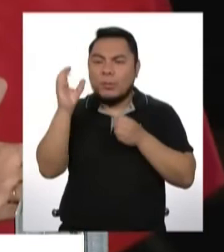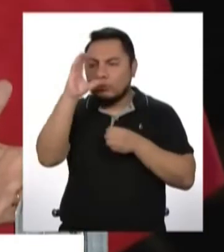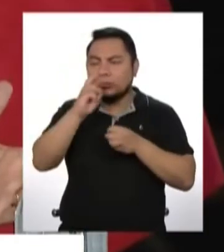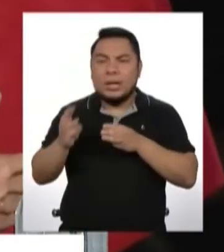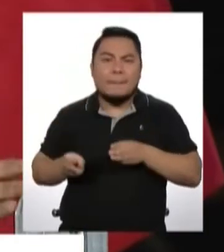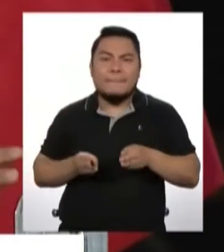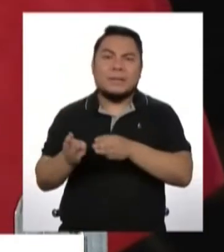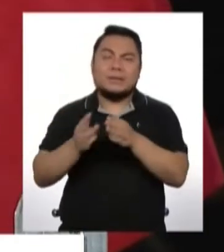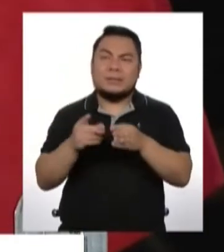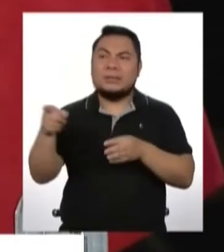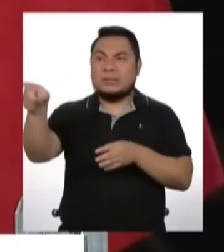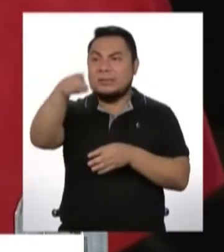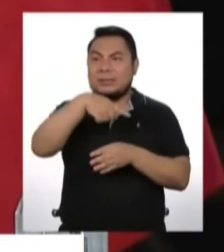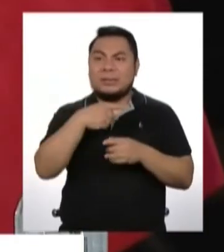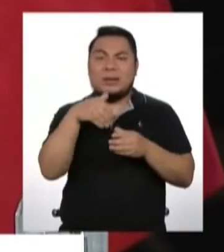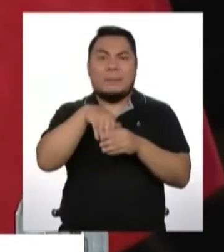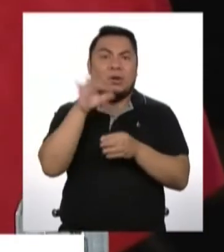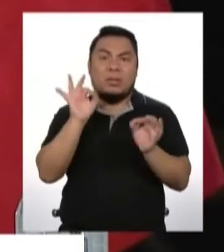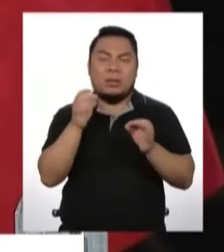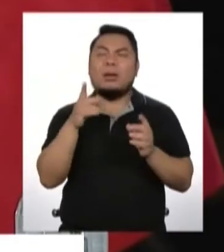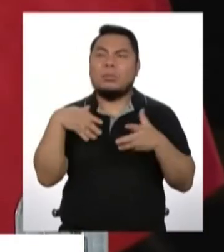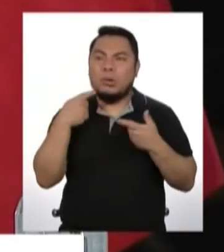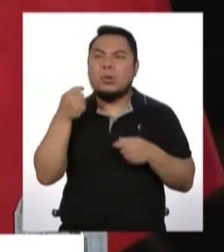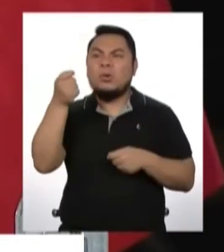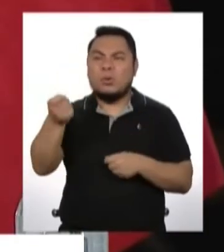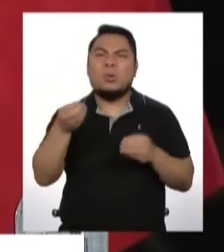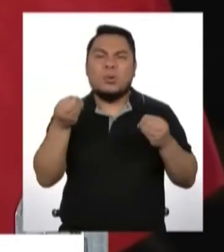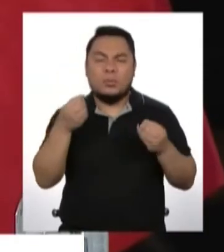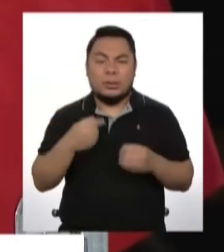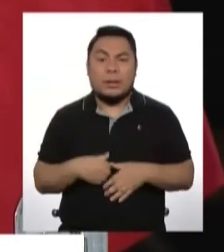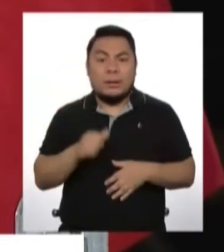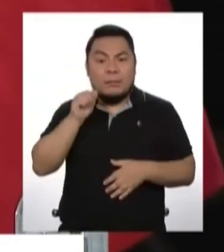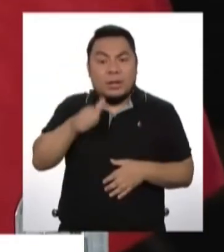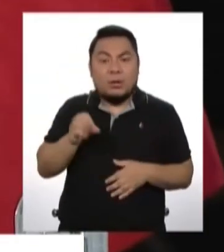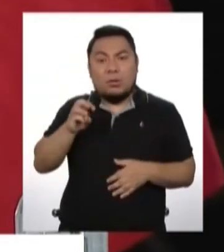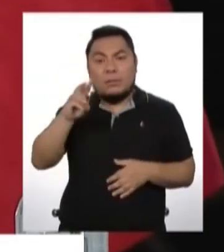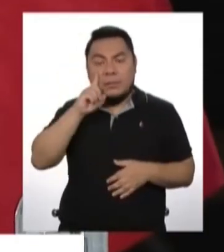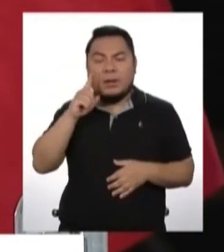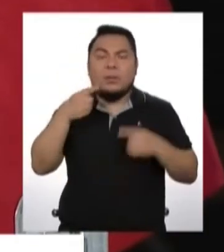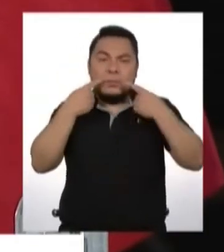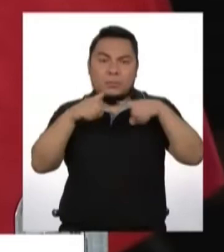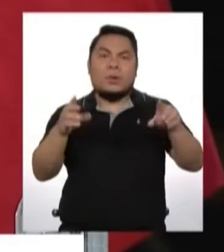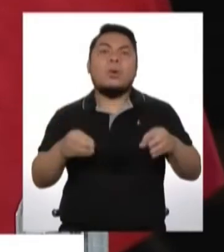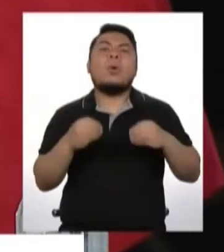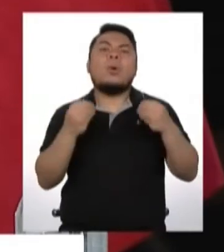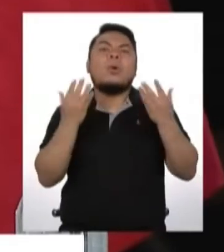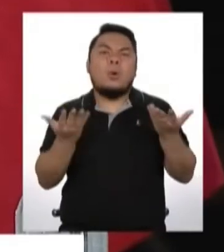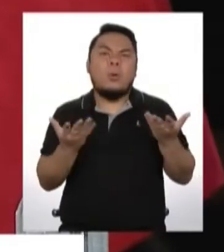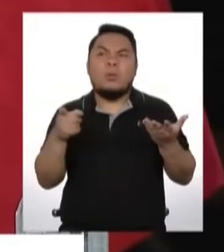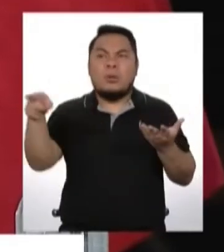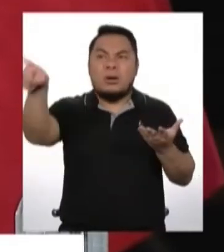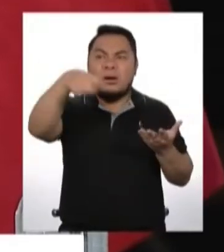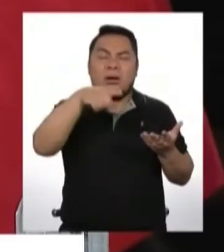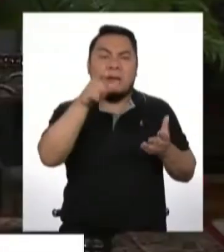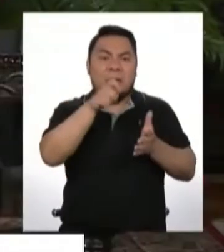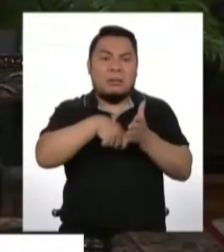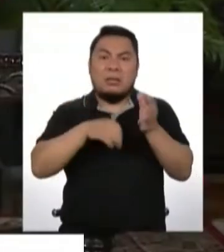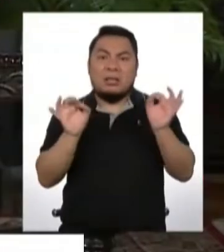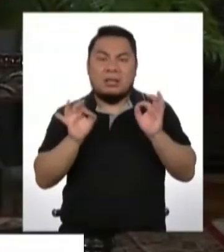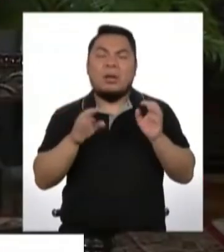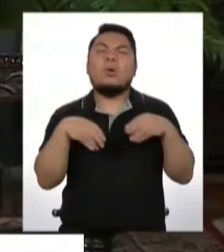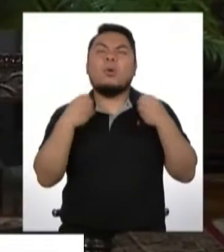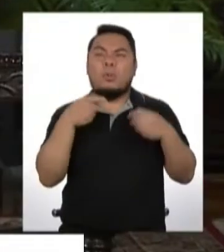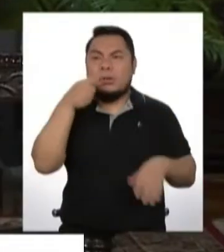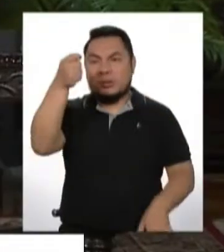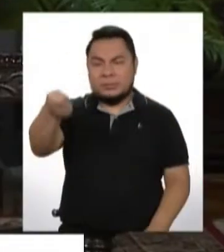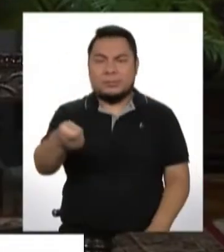eso seguramente el día martes, mañana o el miércoles estaremos anunciando cuál va a ser el mecanismo, pero también vamos a ver. Aquí nadie